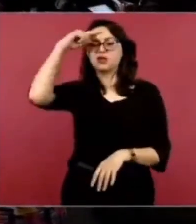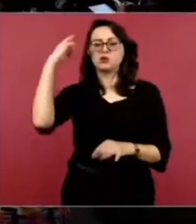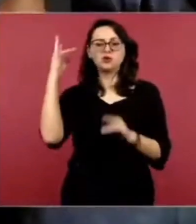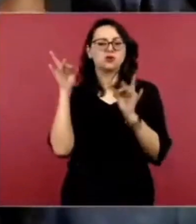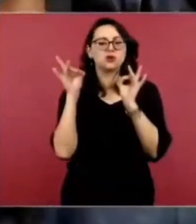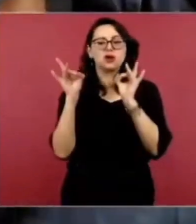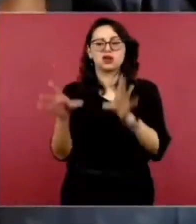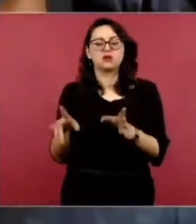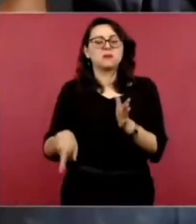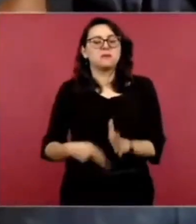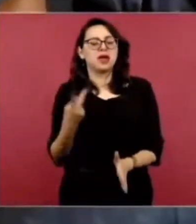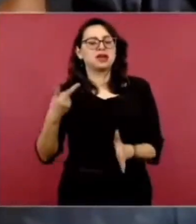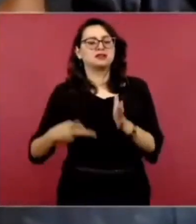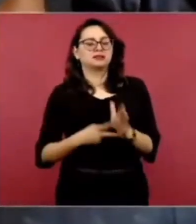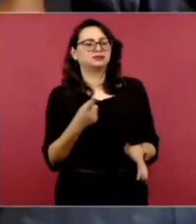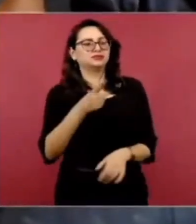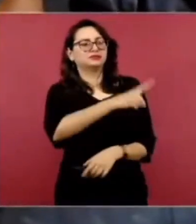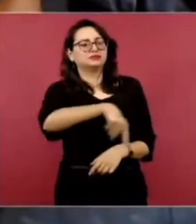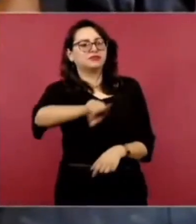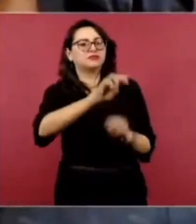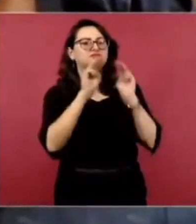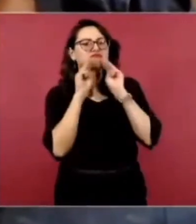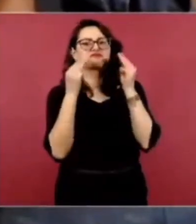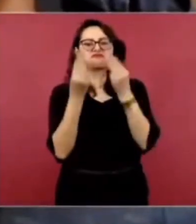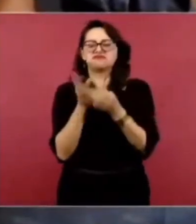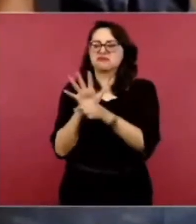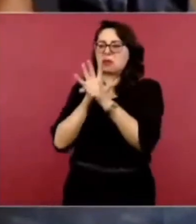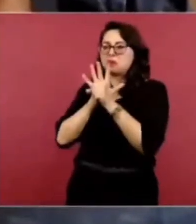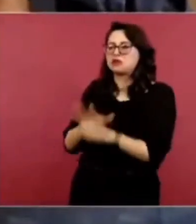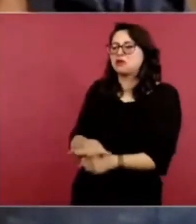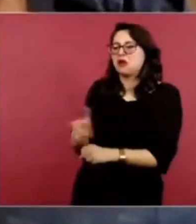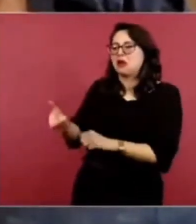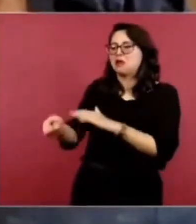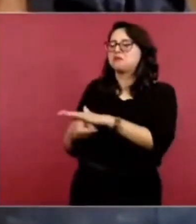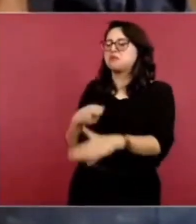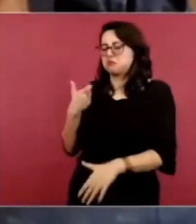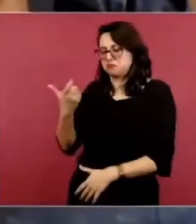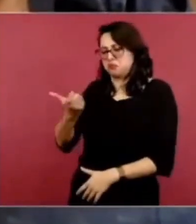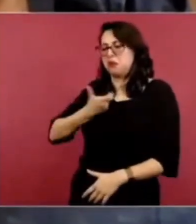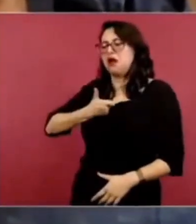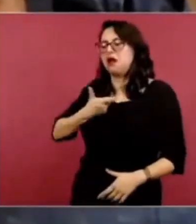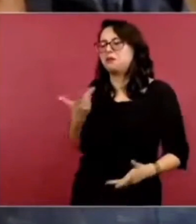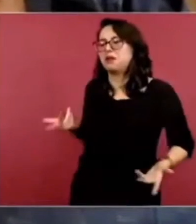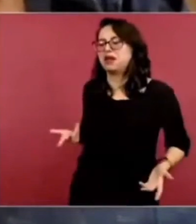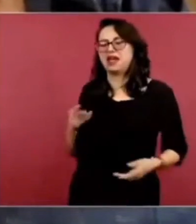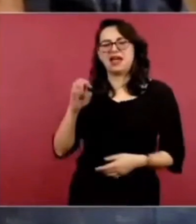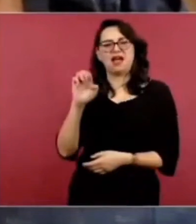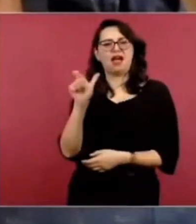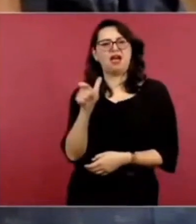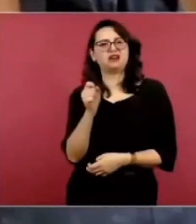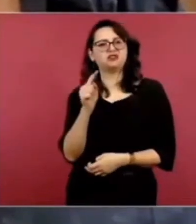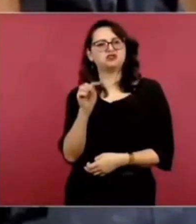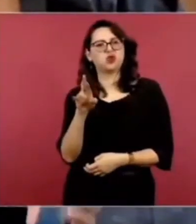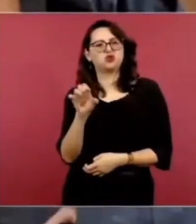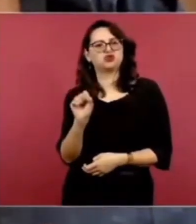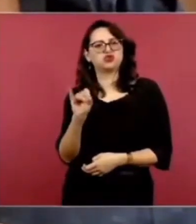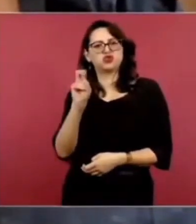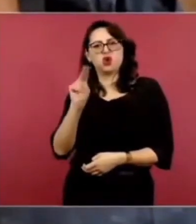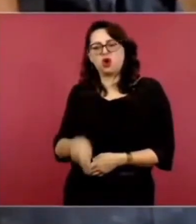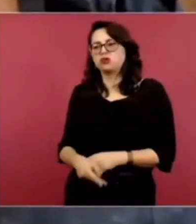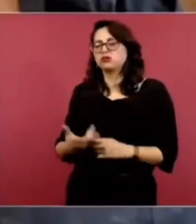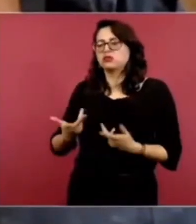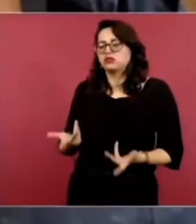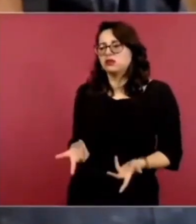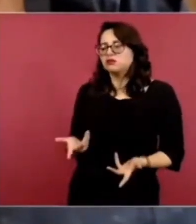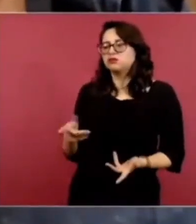van a analizar ese tema? ¿Cómo van a atender el asunto de Michoacán para evitar que resurjan o que se den más casos de los que ya conocemos de hace